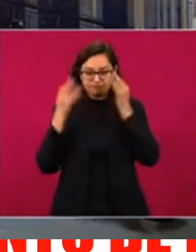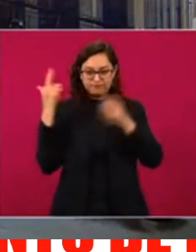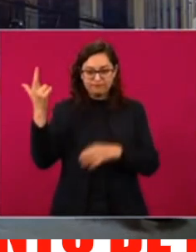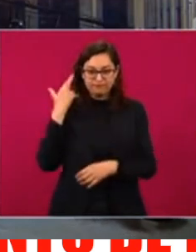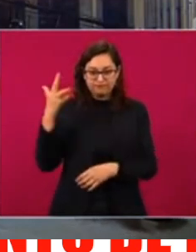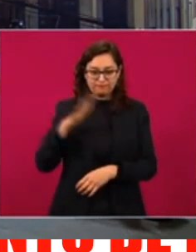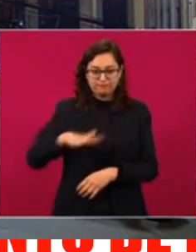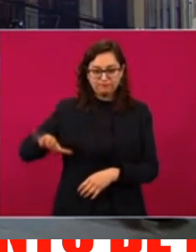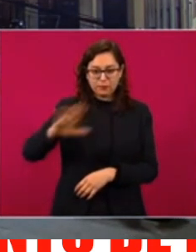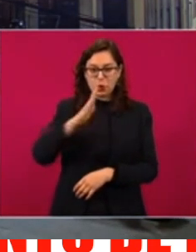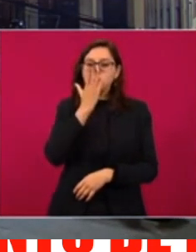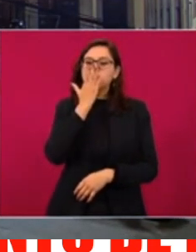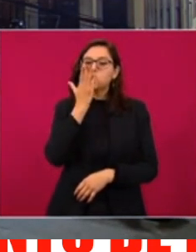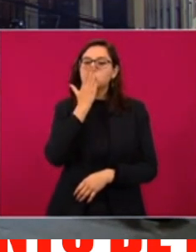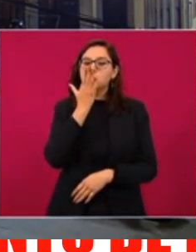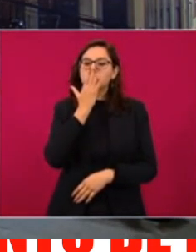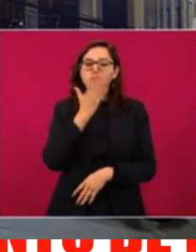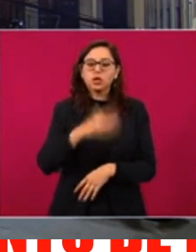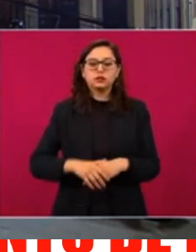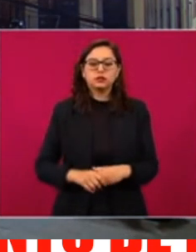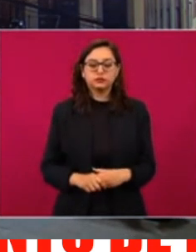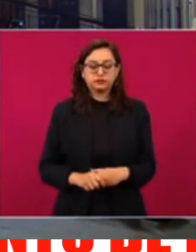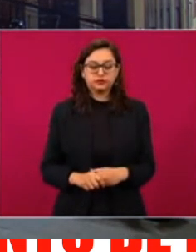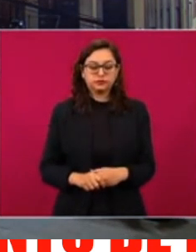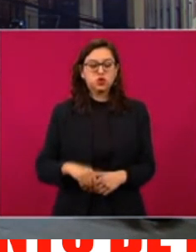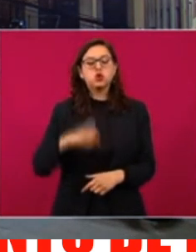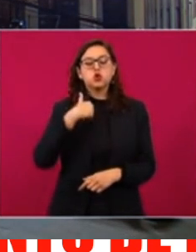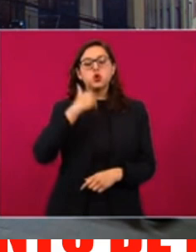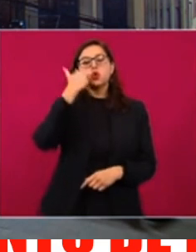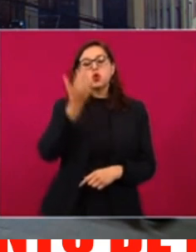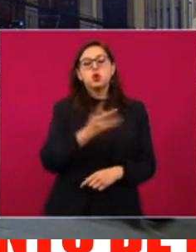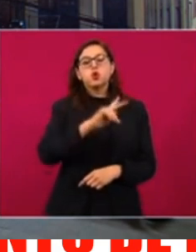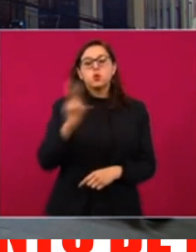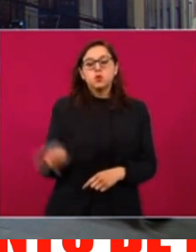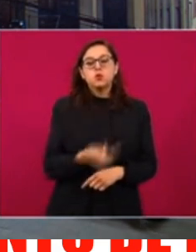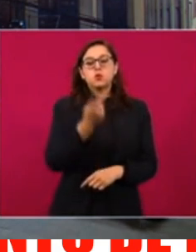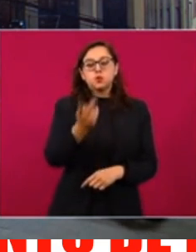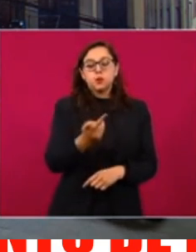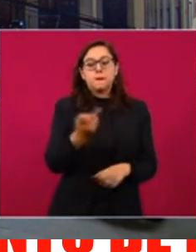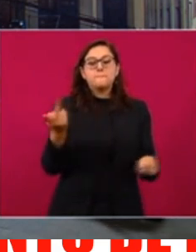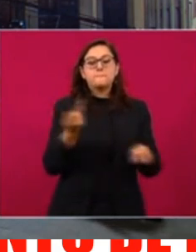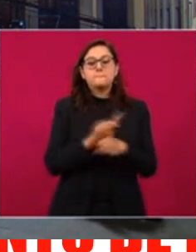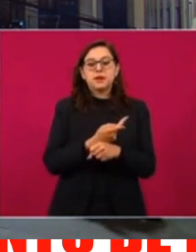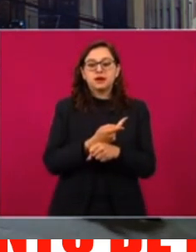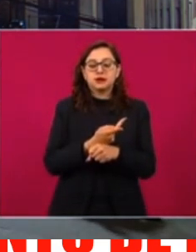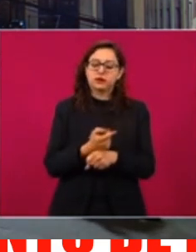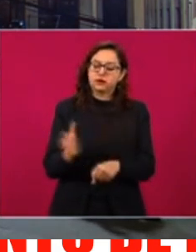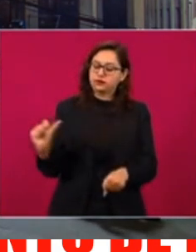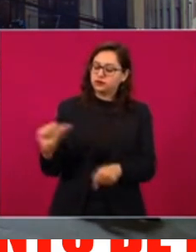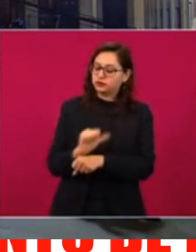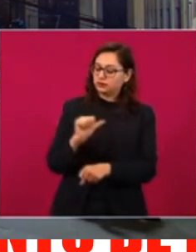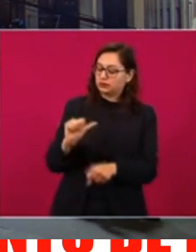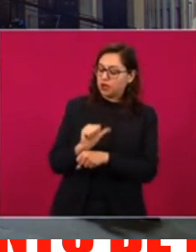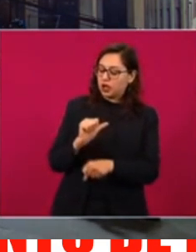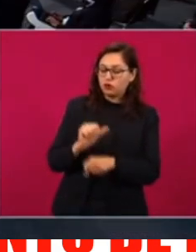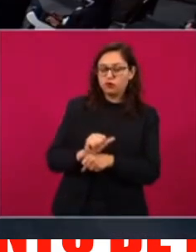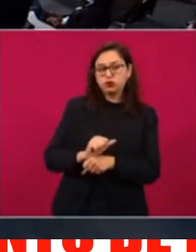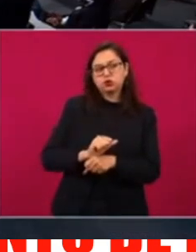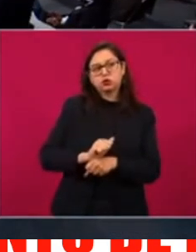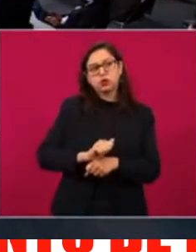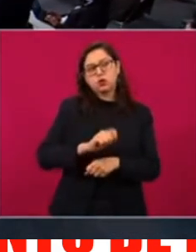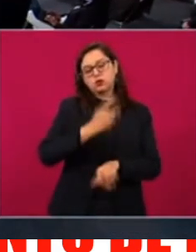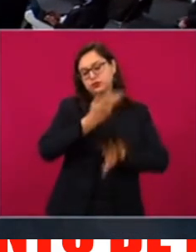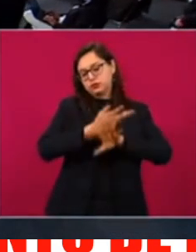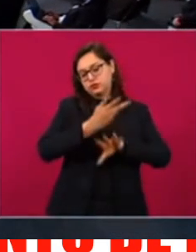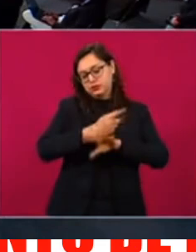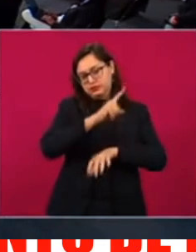qué estado son para que se vaya corriendo la voz aquí entre todos por medio de estos videos, ¿ok?